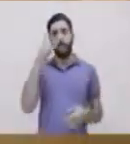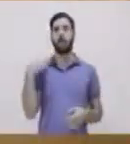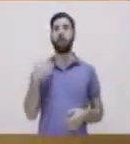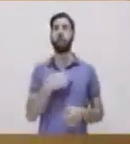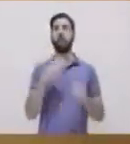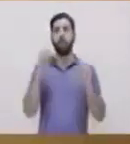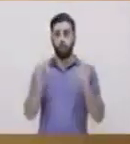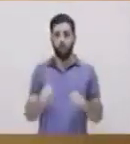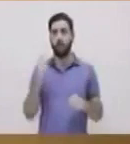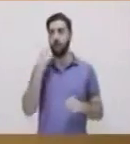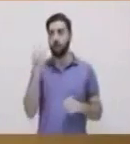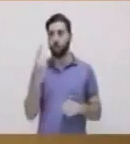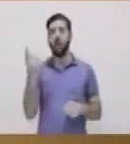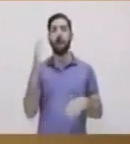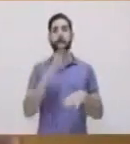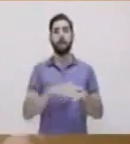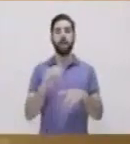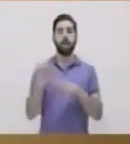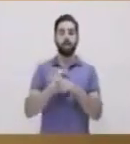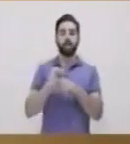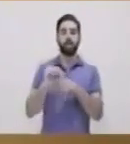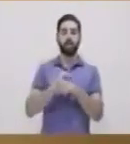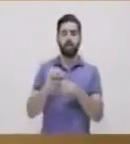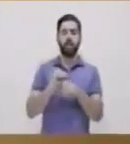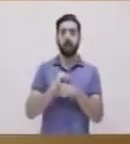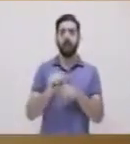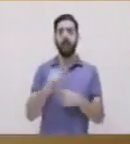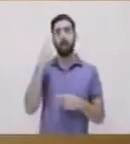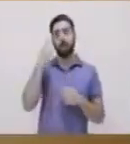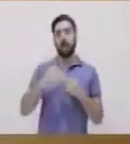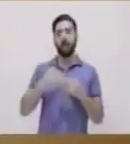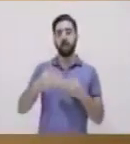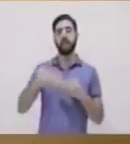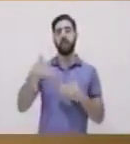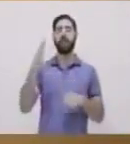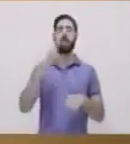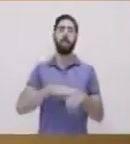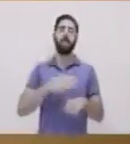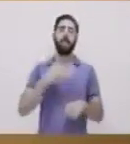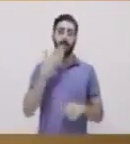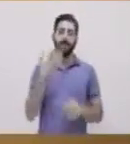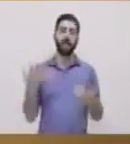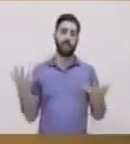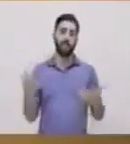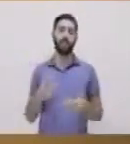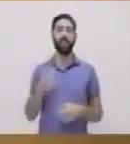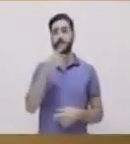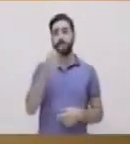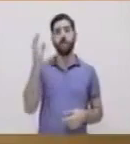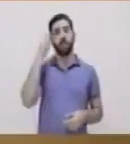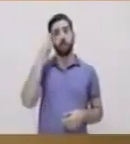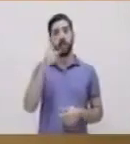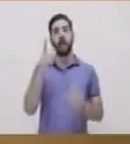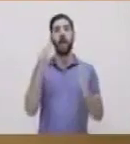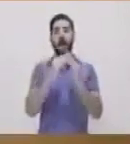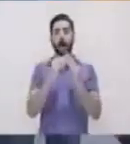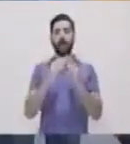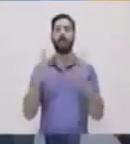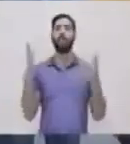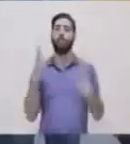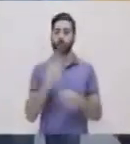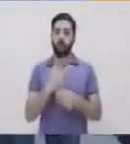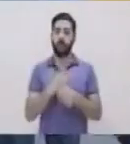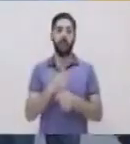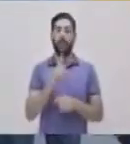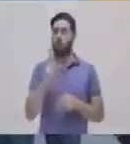a que busquen más ejercicios para seguir reforzando este tema y así los siguientes que vengan se les harán muchísimo más sencillos. Recuerden quedarse en casa y